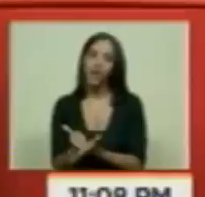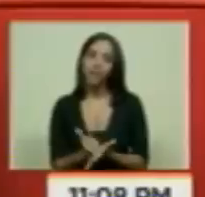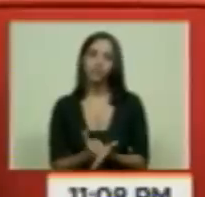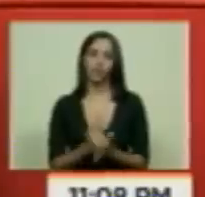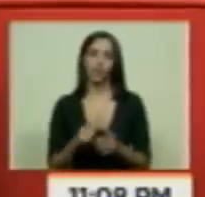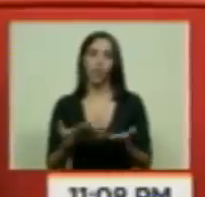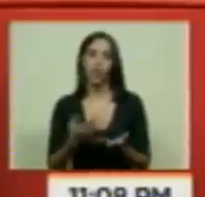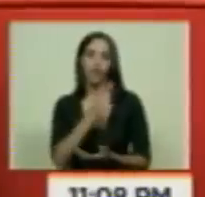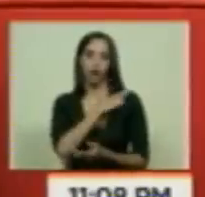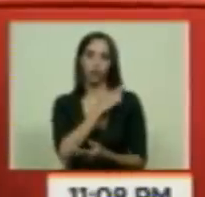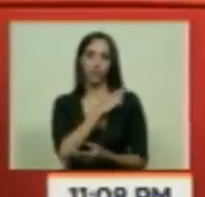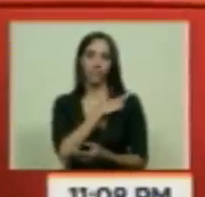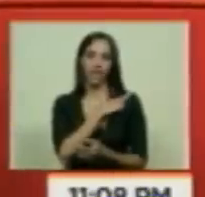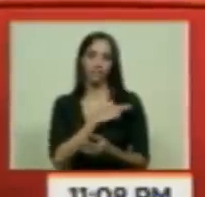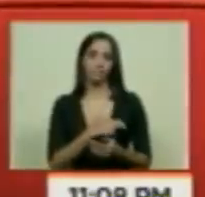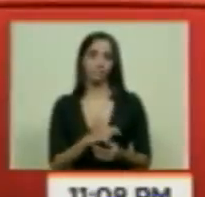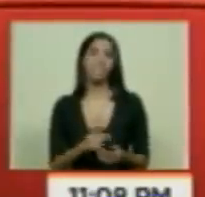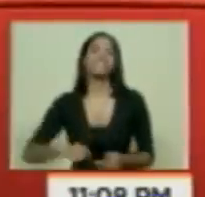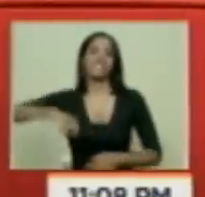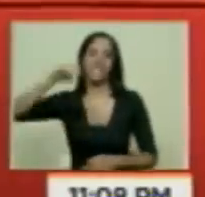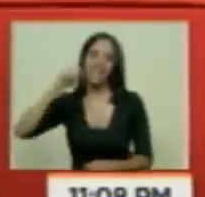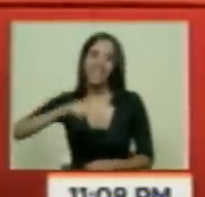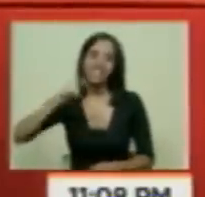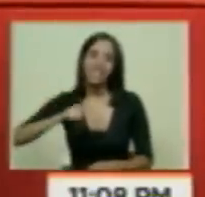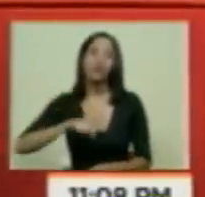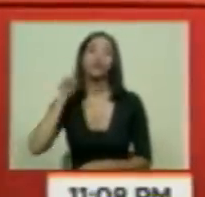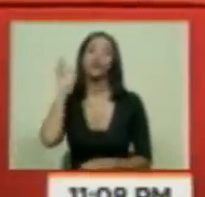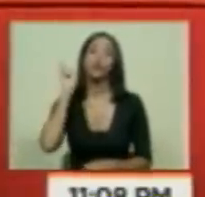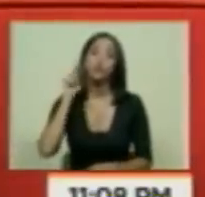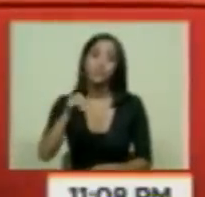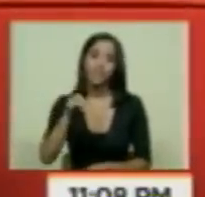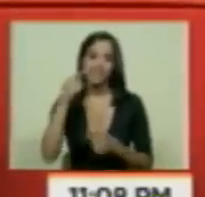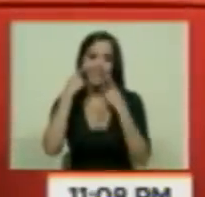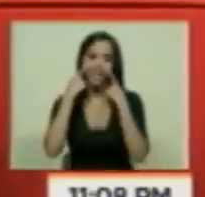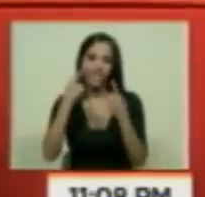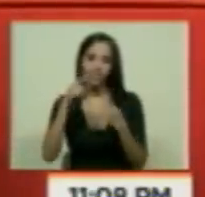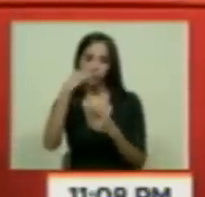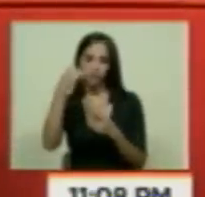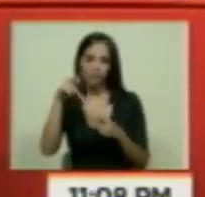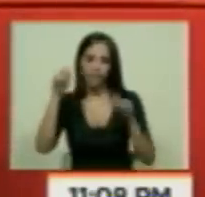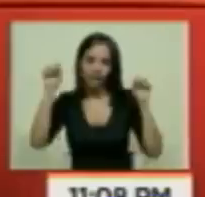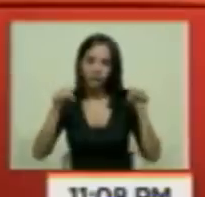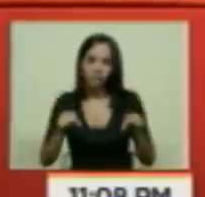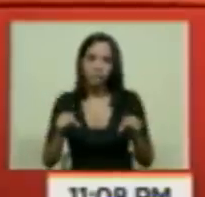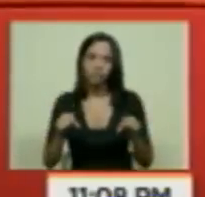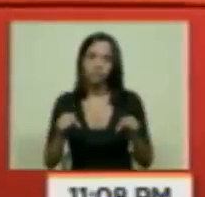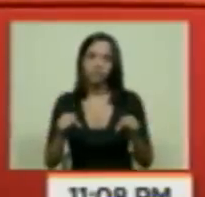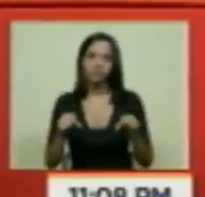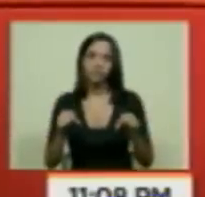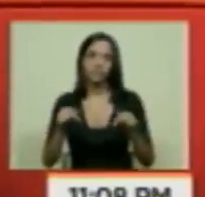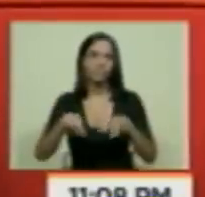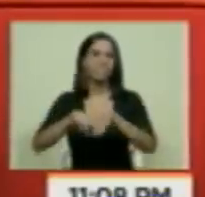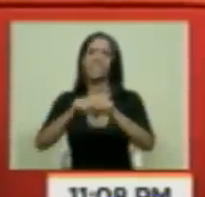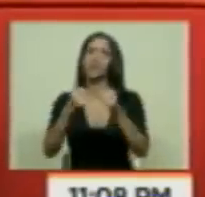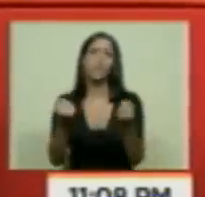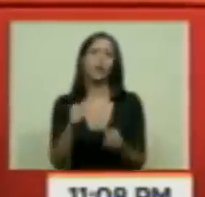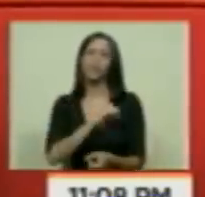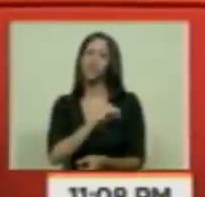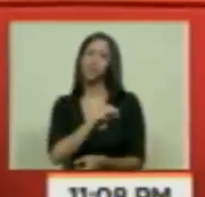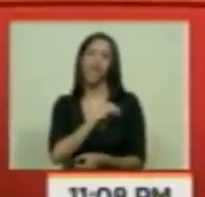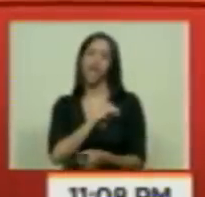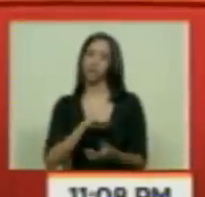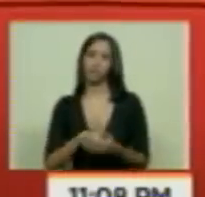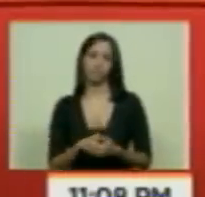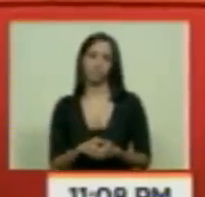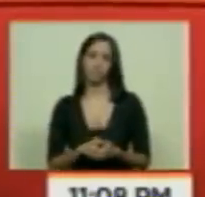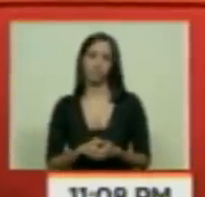autoridades. Y es necesario, señores, que usted, que está viendo el programa en este momento, que rompe con eso, con ese miedo. Que sí,